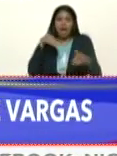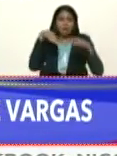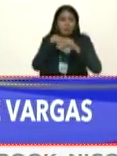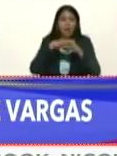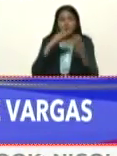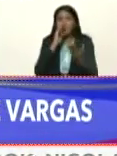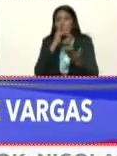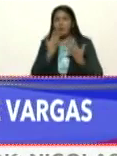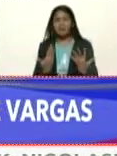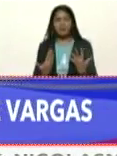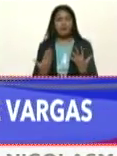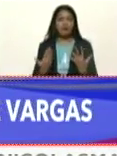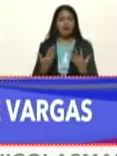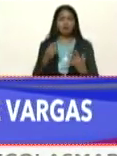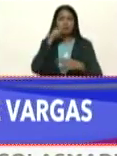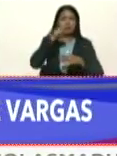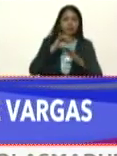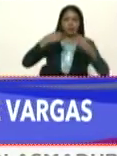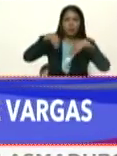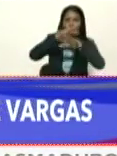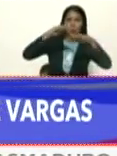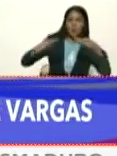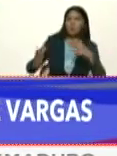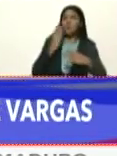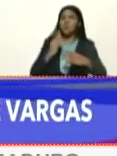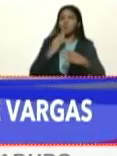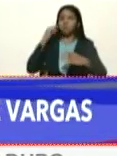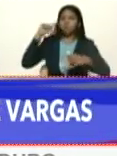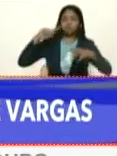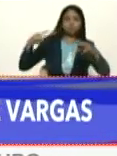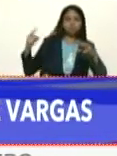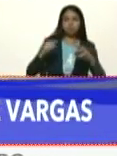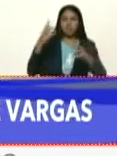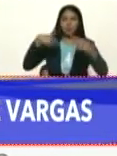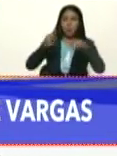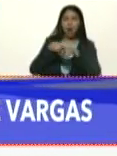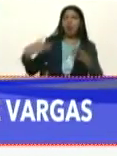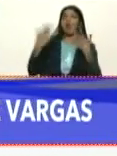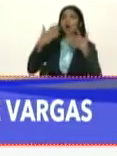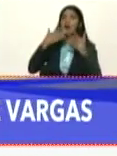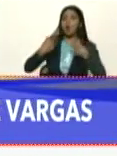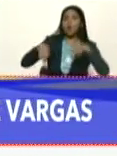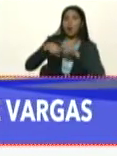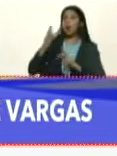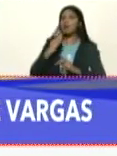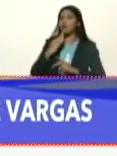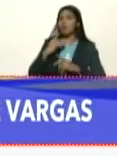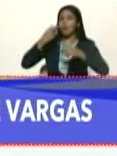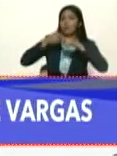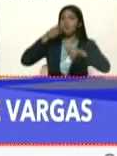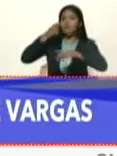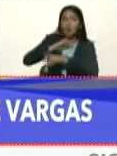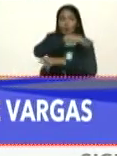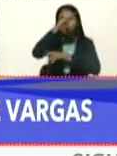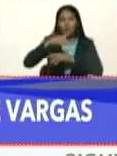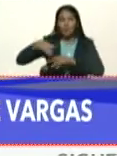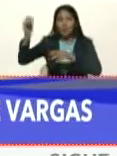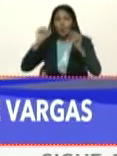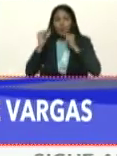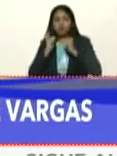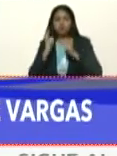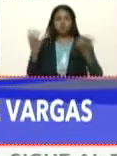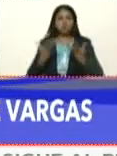descalzos, aquellos llaneros acostumbrados a temperaturas de 40 grados, a calores